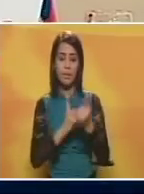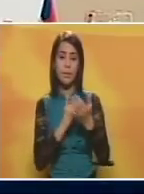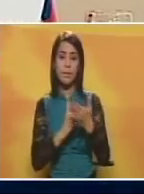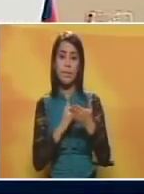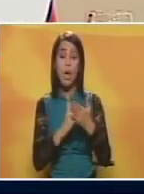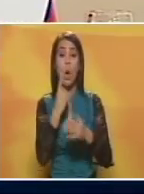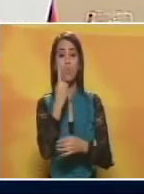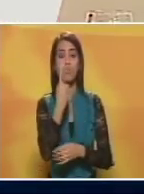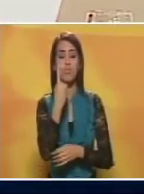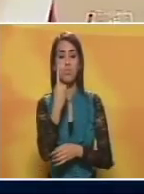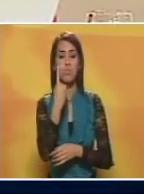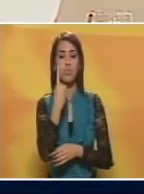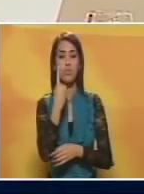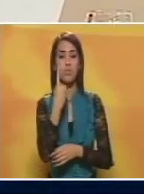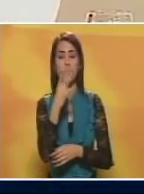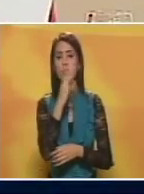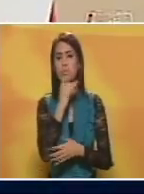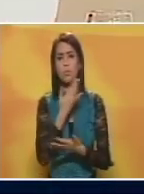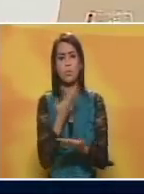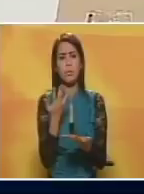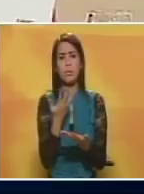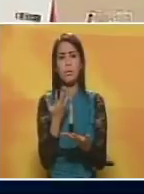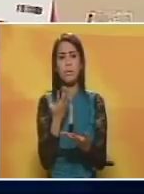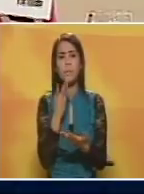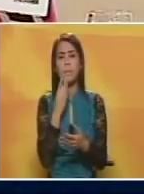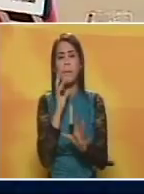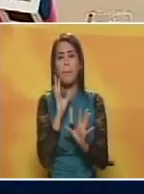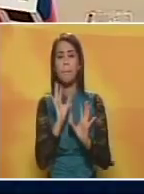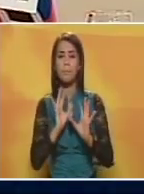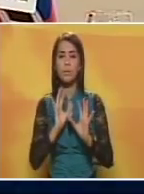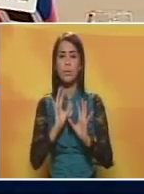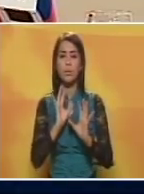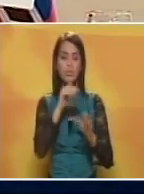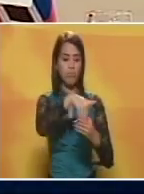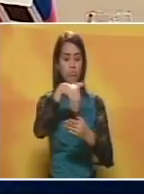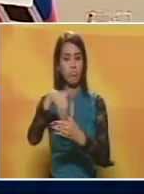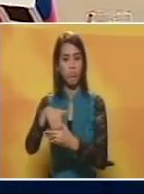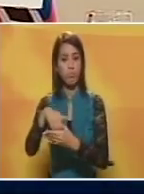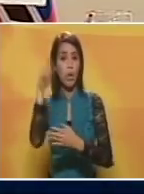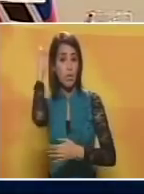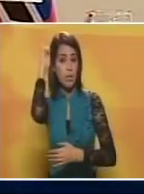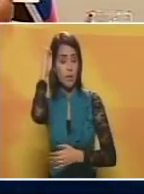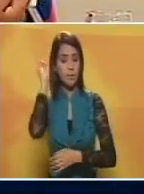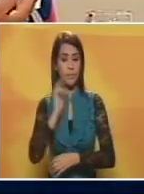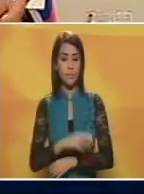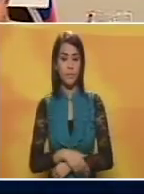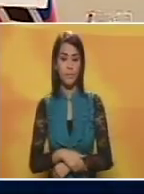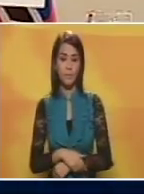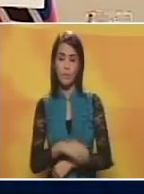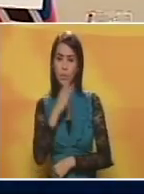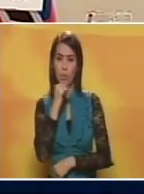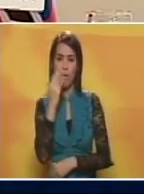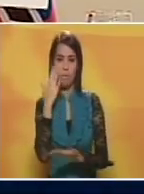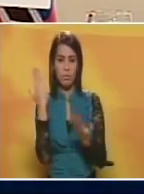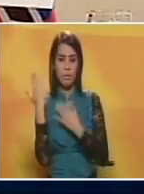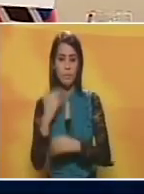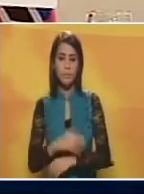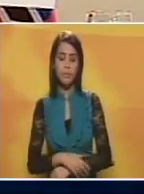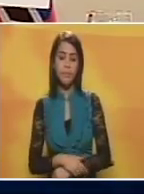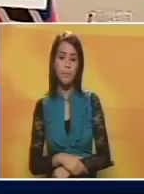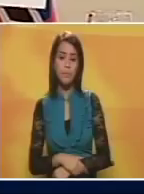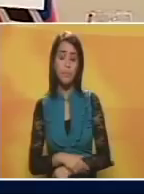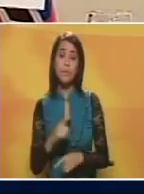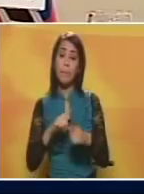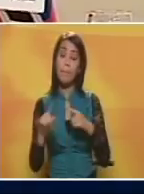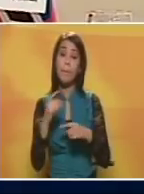por ejemplo, allí no tenemos oferta electoral indígena, por eso es que no está aquí, pero tiene